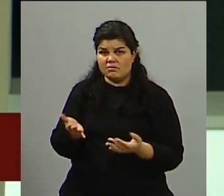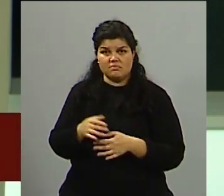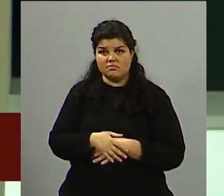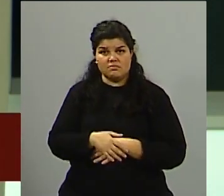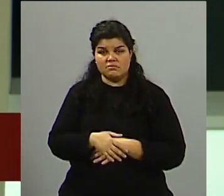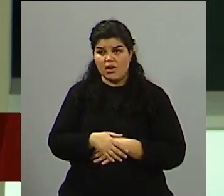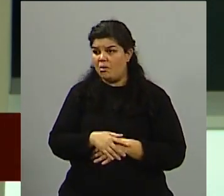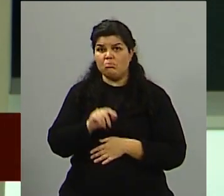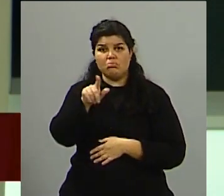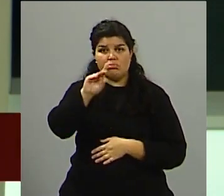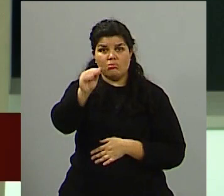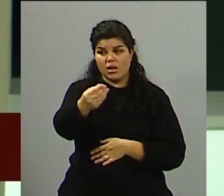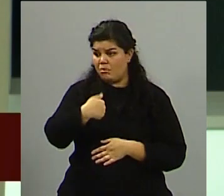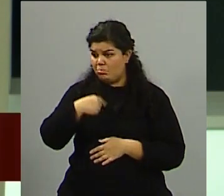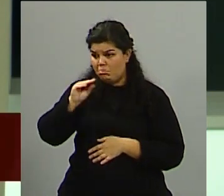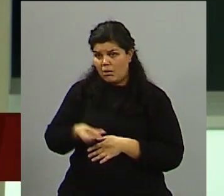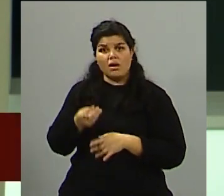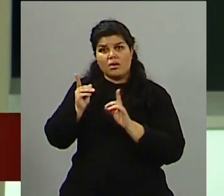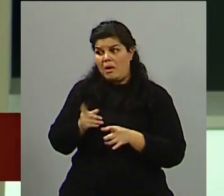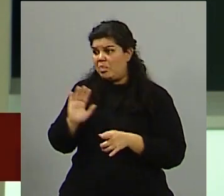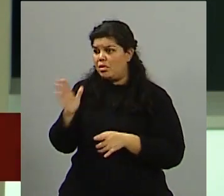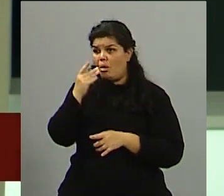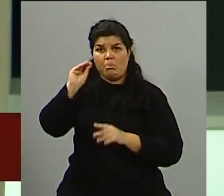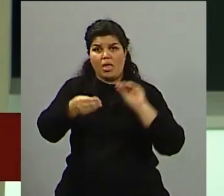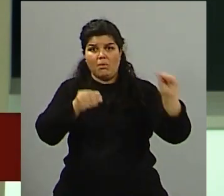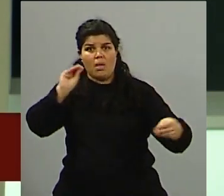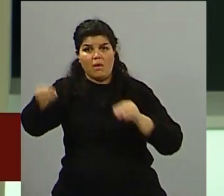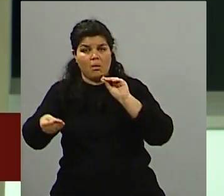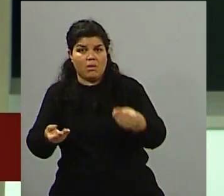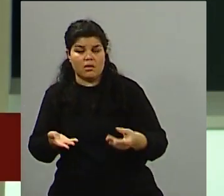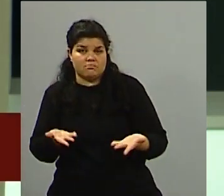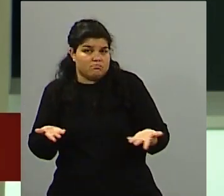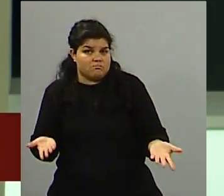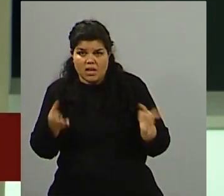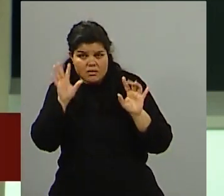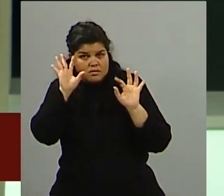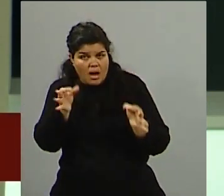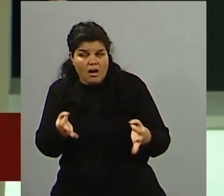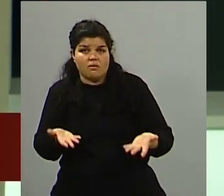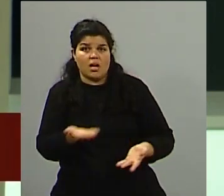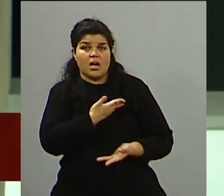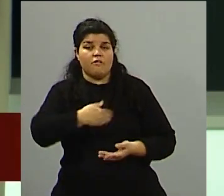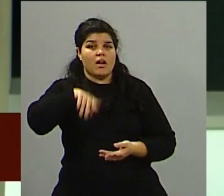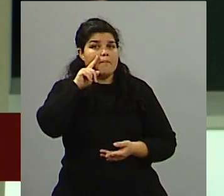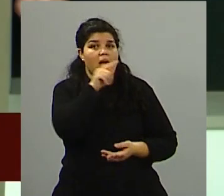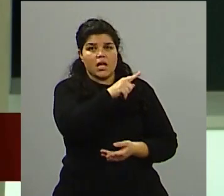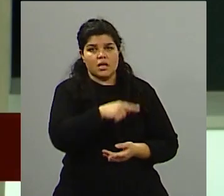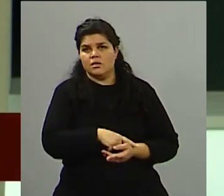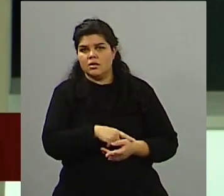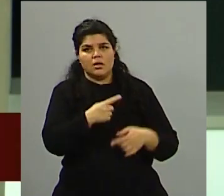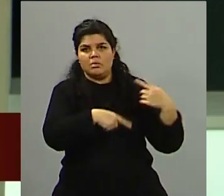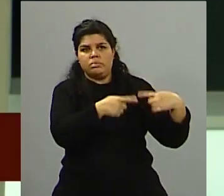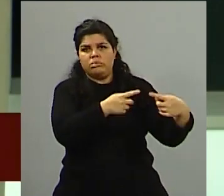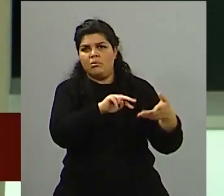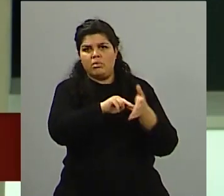pasar en solucionar los problemas de fondo, el problema con el FMI va a persistir, el problema de la deuda va a persistir, la inflación va a seguir aumentando, el dólar va a seguir